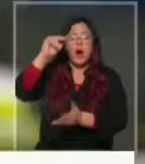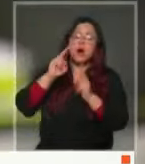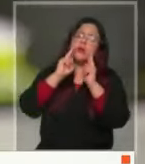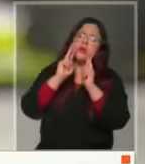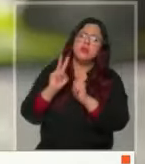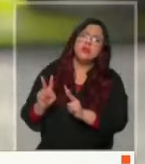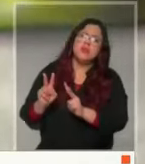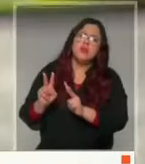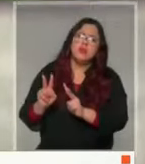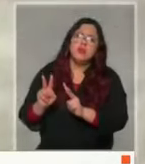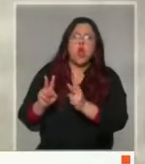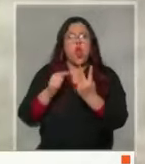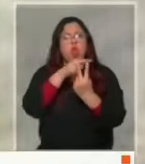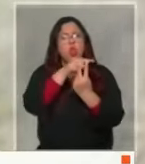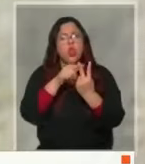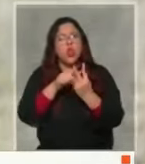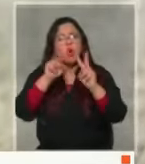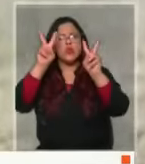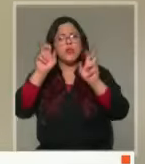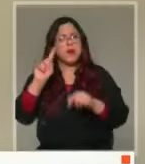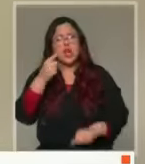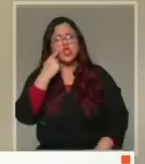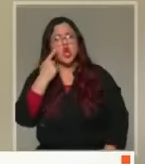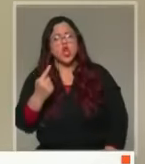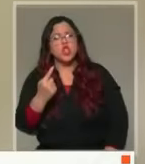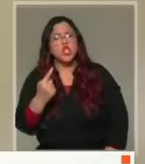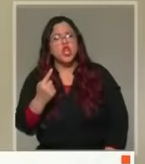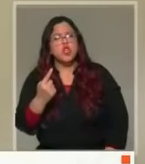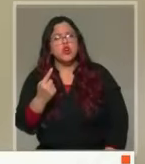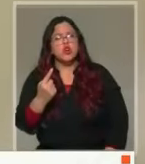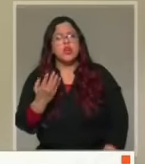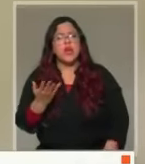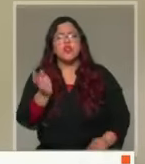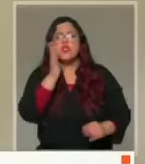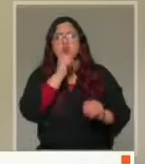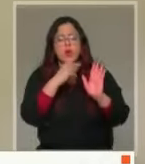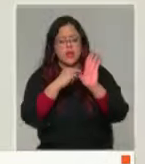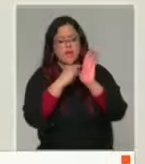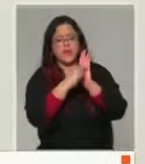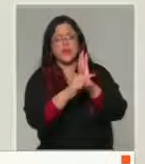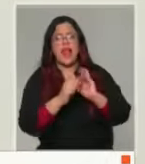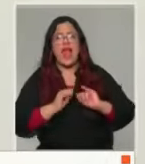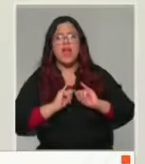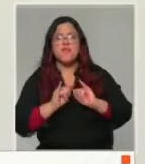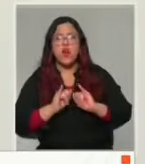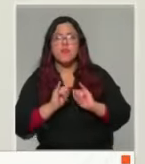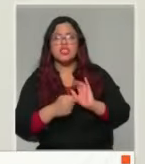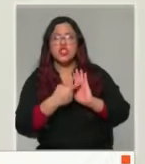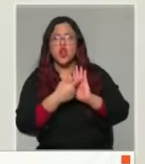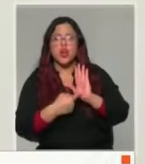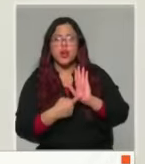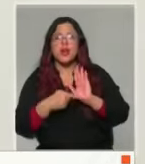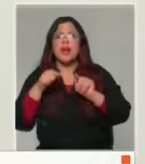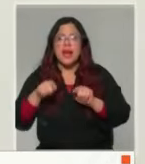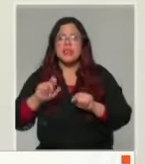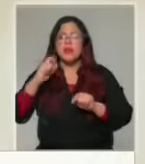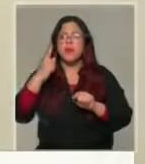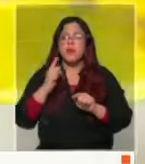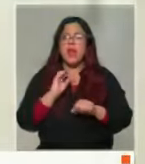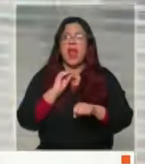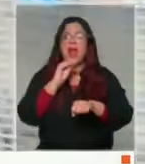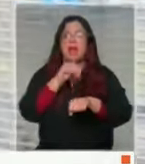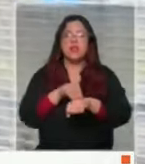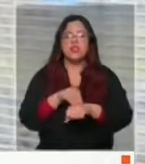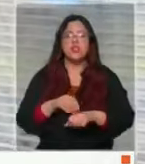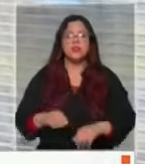atención sobre los productos no reconocidos. Falta de rotulación e información de sus componentes fueron las primeras alertas.